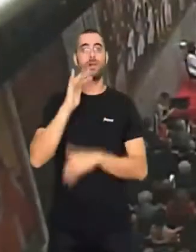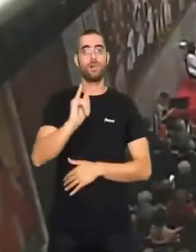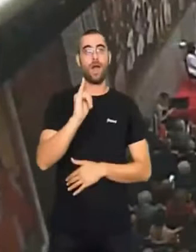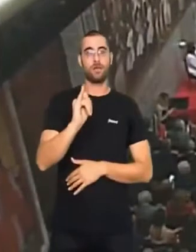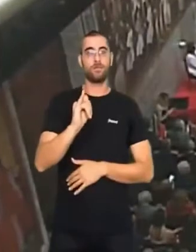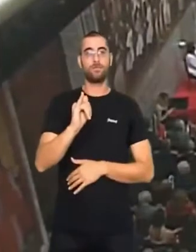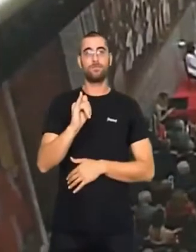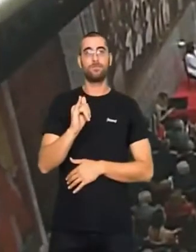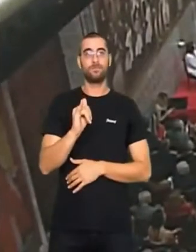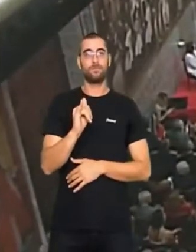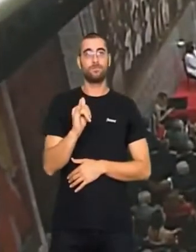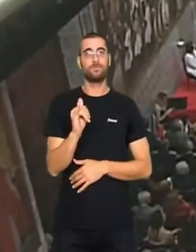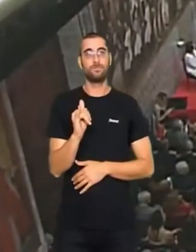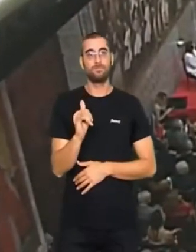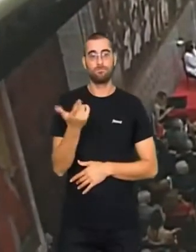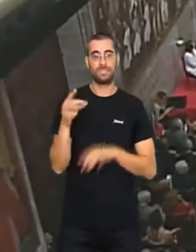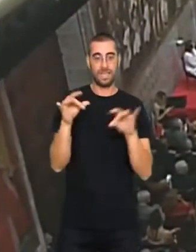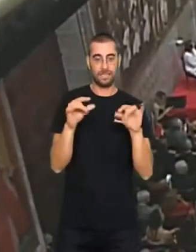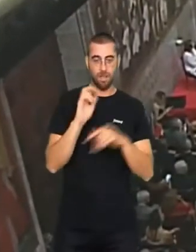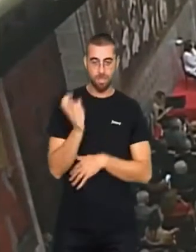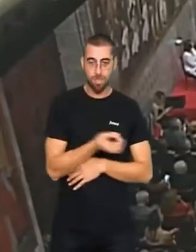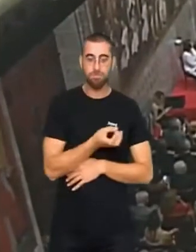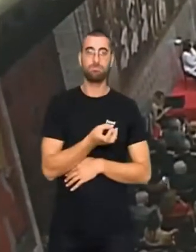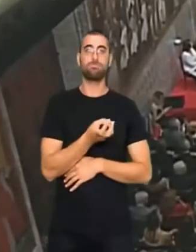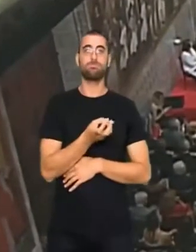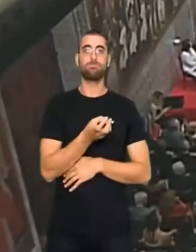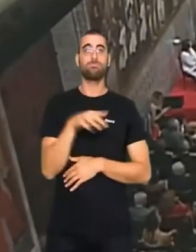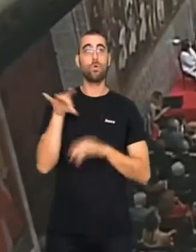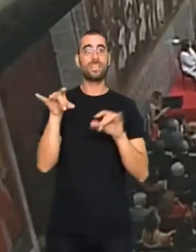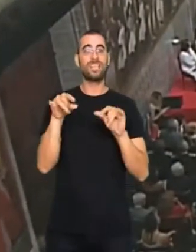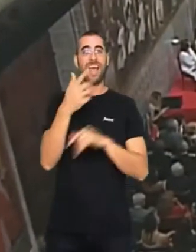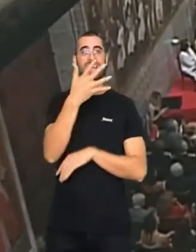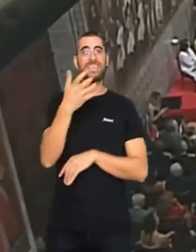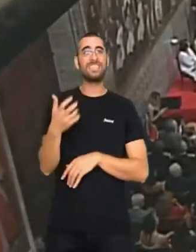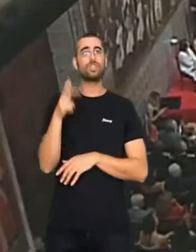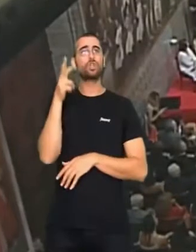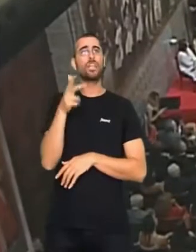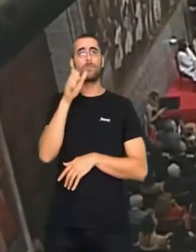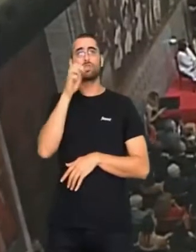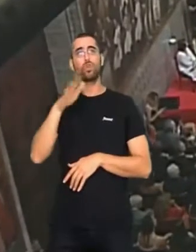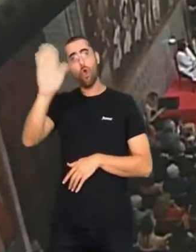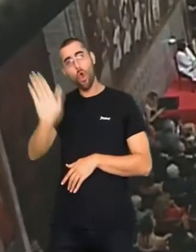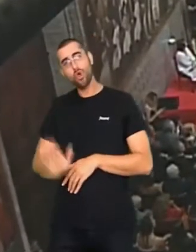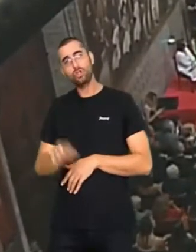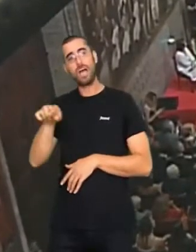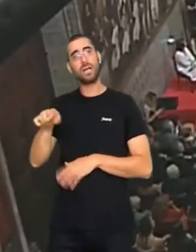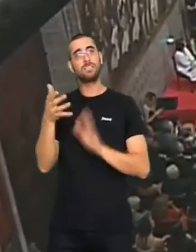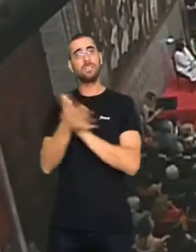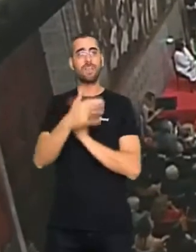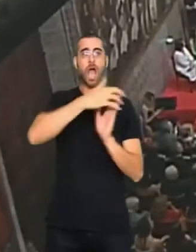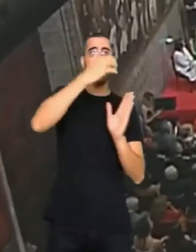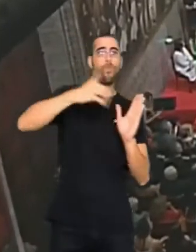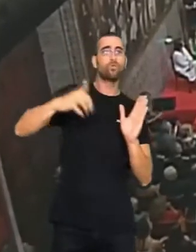diversa en el ámbito territorial. Una tierra donde más de 500 kilómetros de costa conviven con